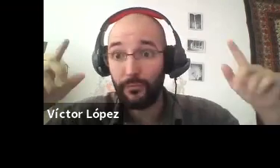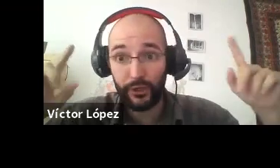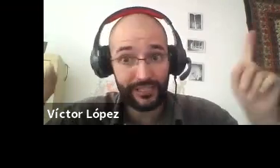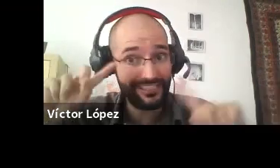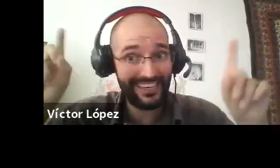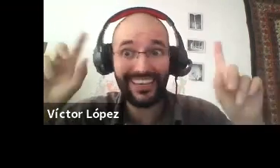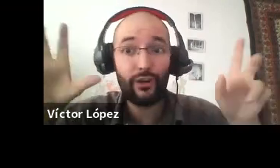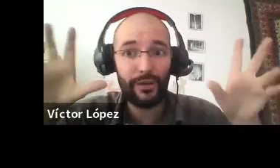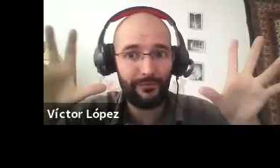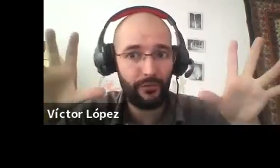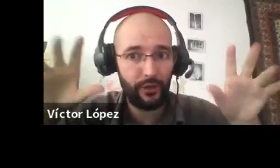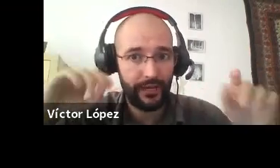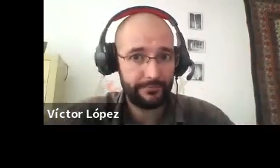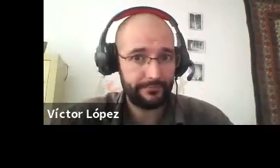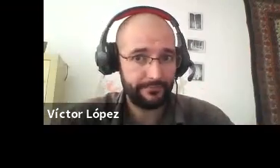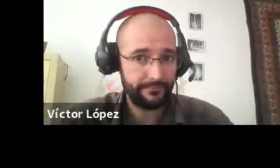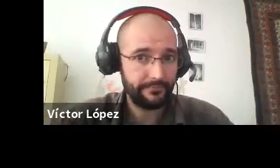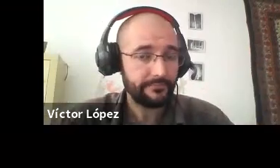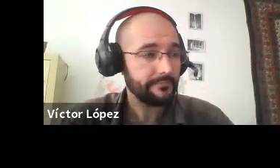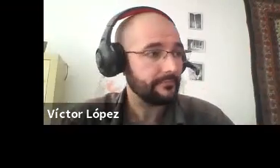Y su hipótesis era que no iba a funcionar.